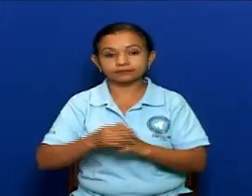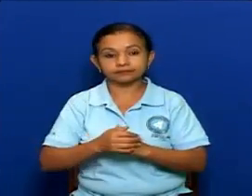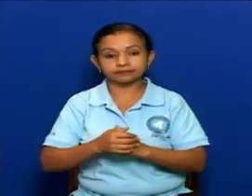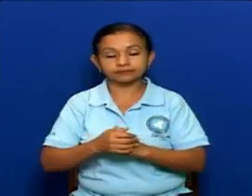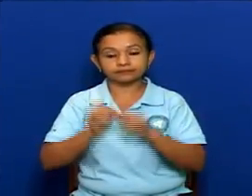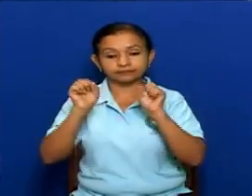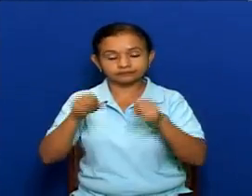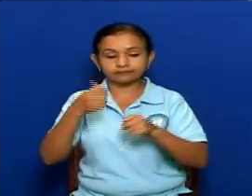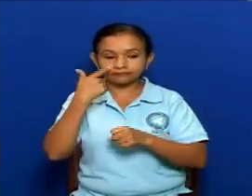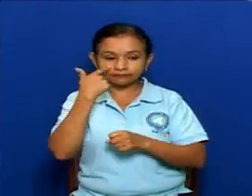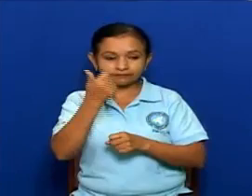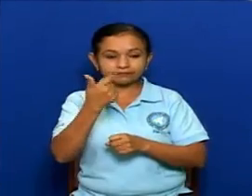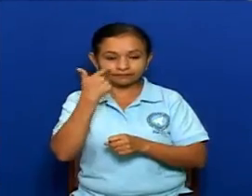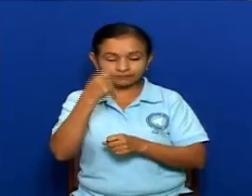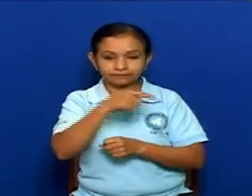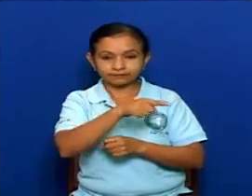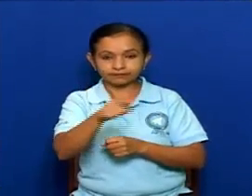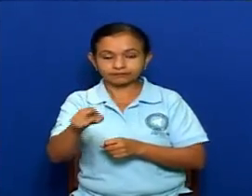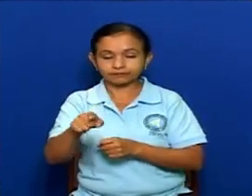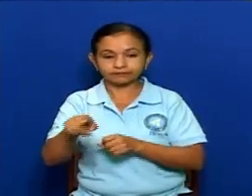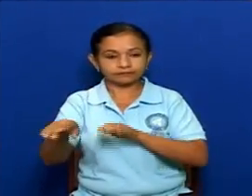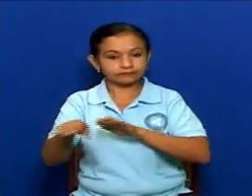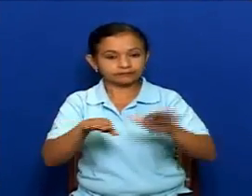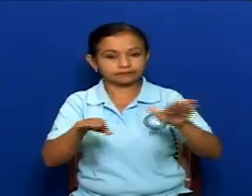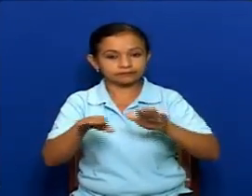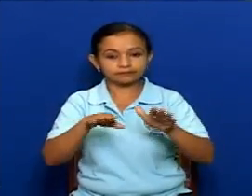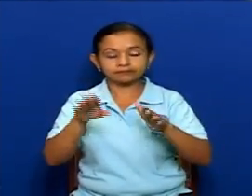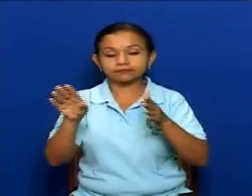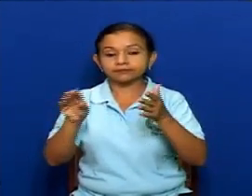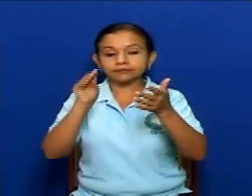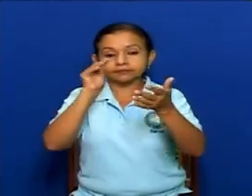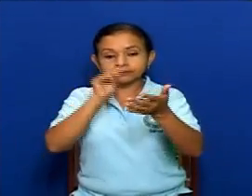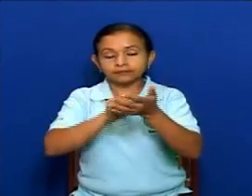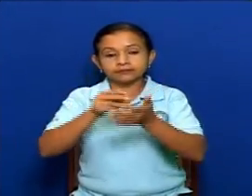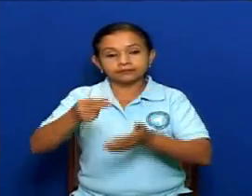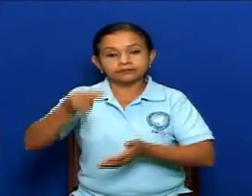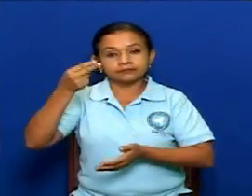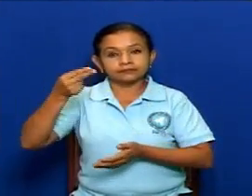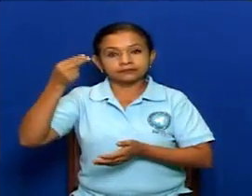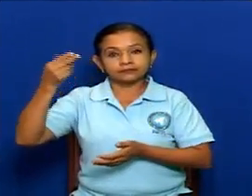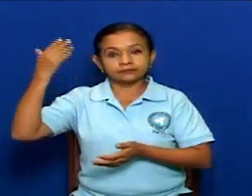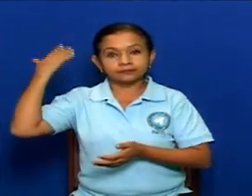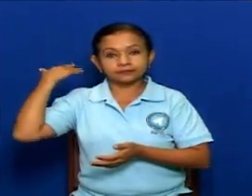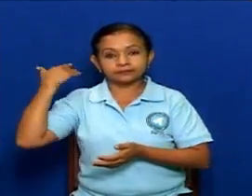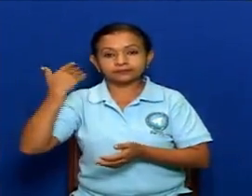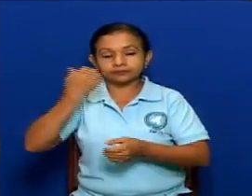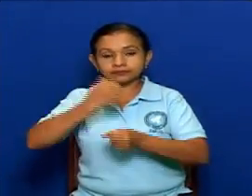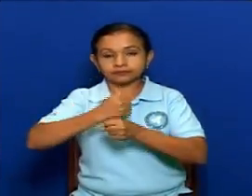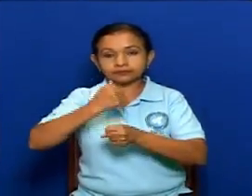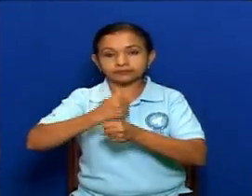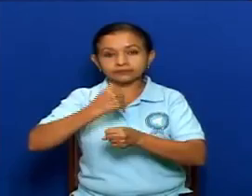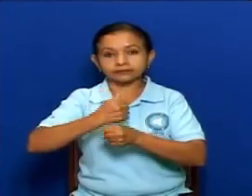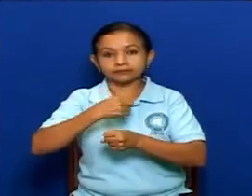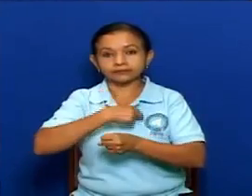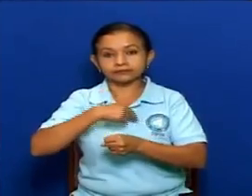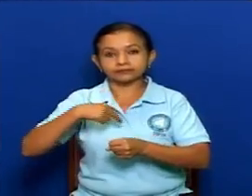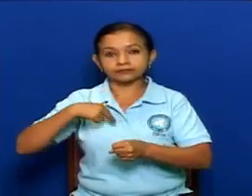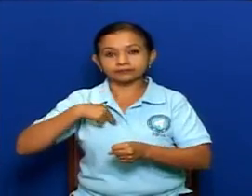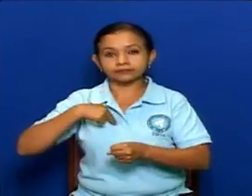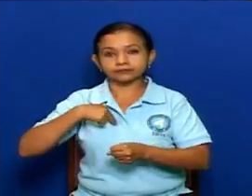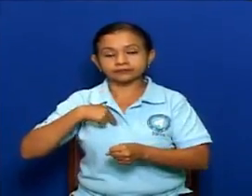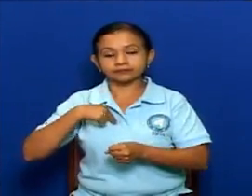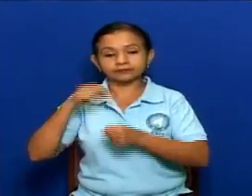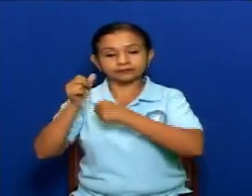podemos desconocer ni dejar de incluir la historia en este trabajo que hacemos con